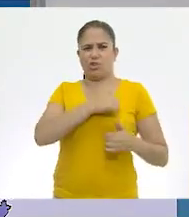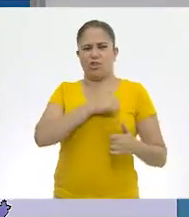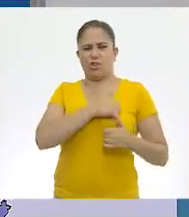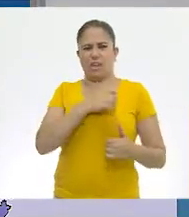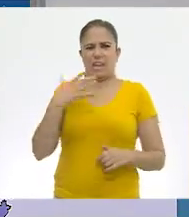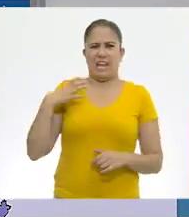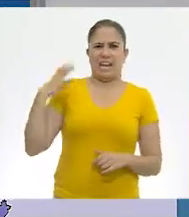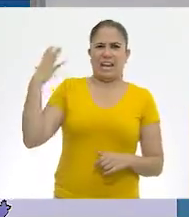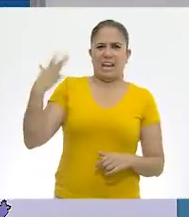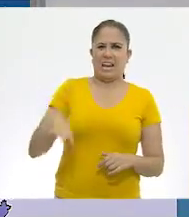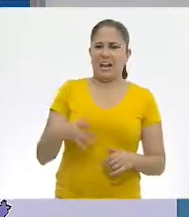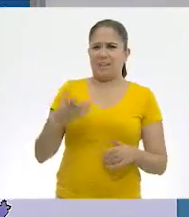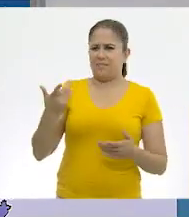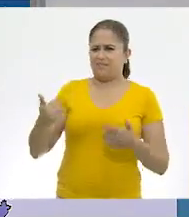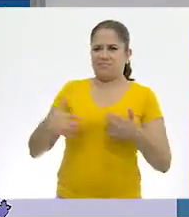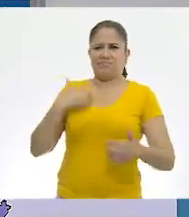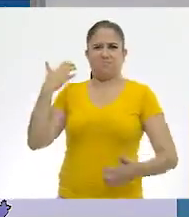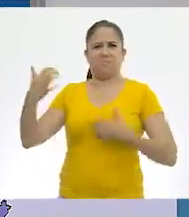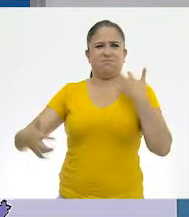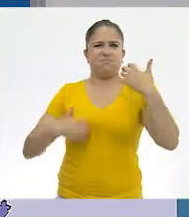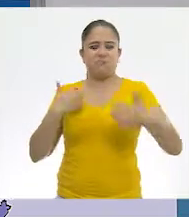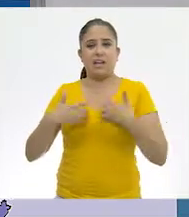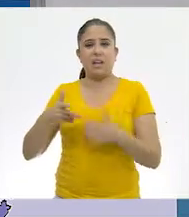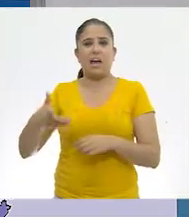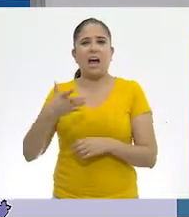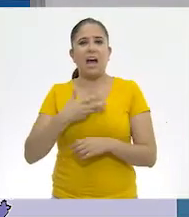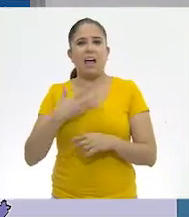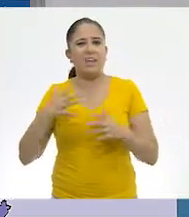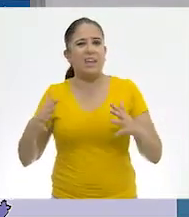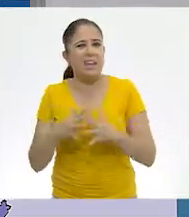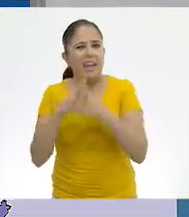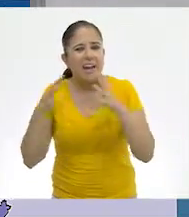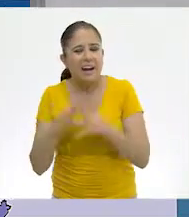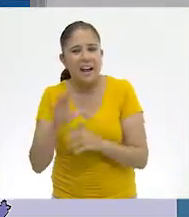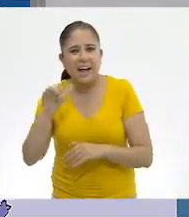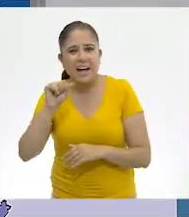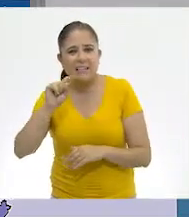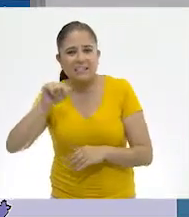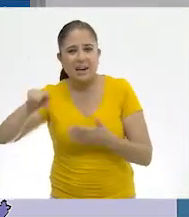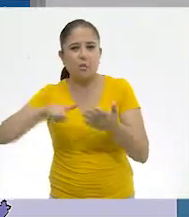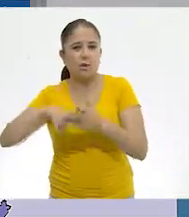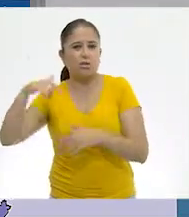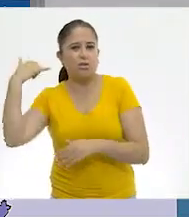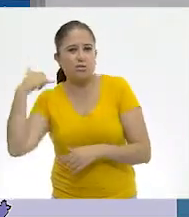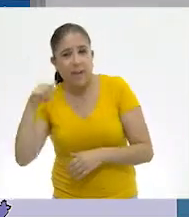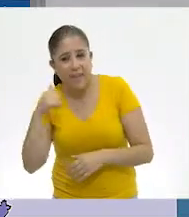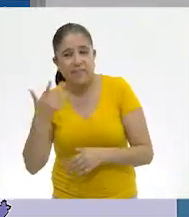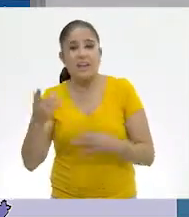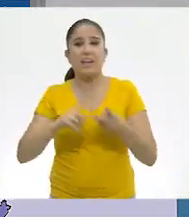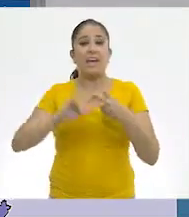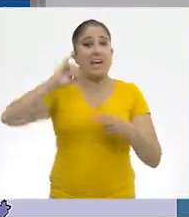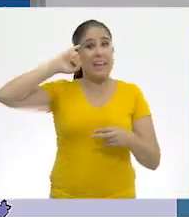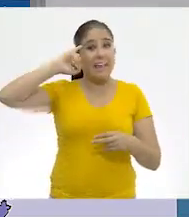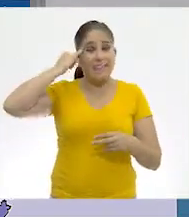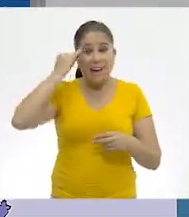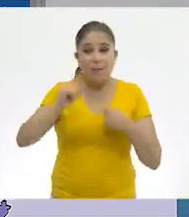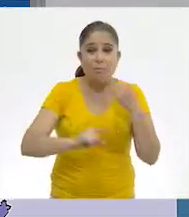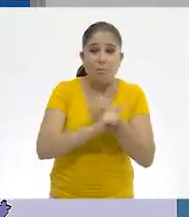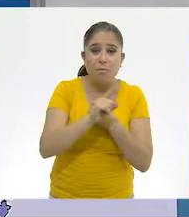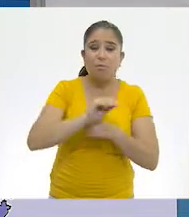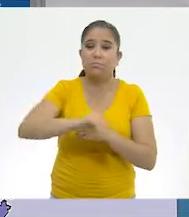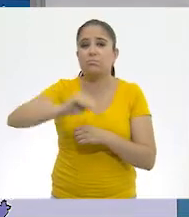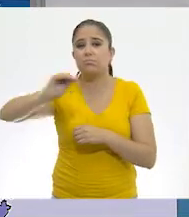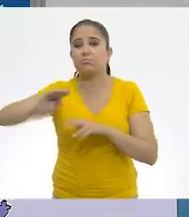Además, persistían problemas como el bandolerismo, la guerra de castas en Yucatán y el problema con los indígenas nómadas en el norte